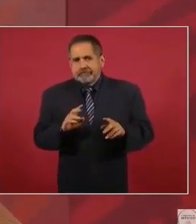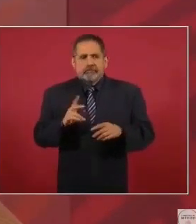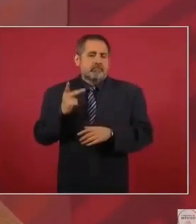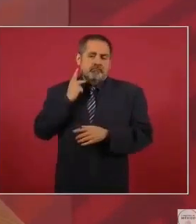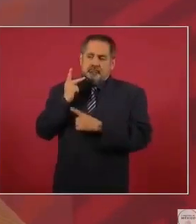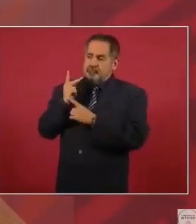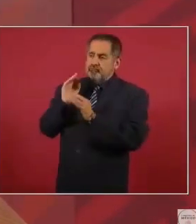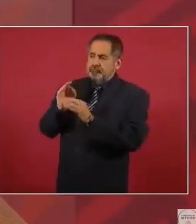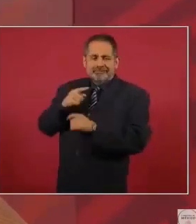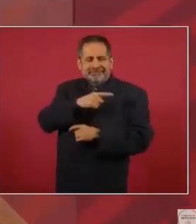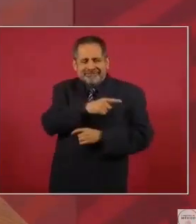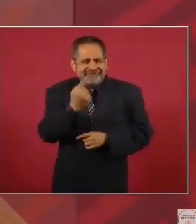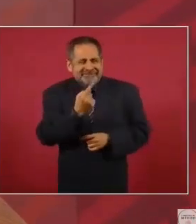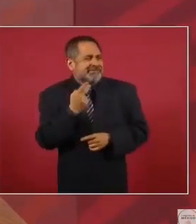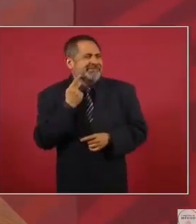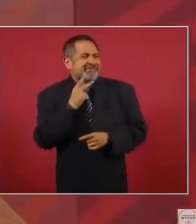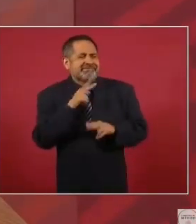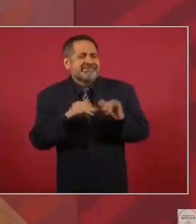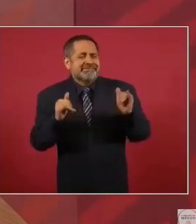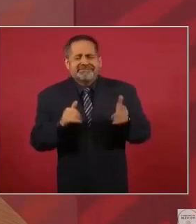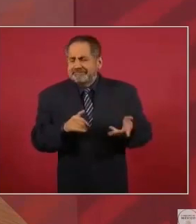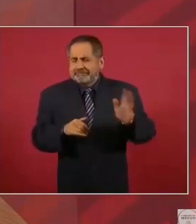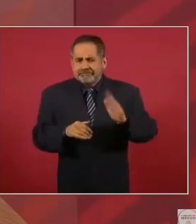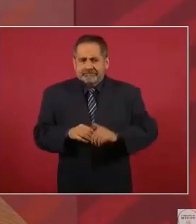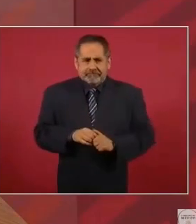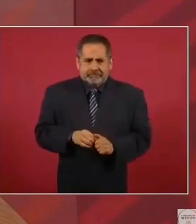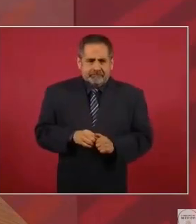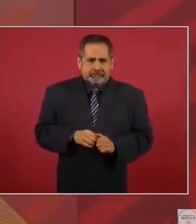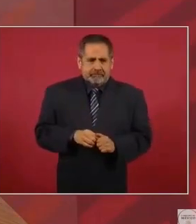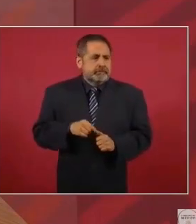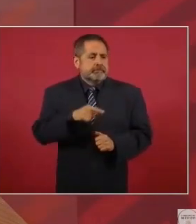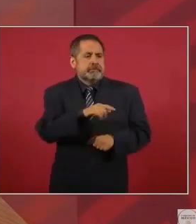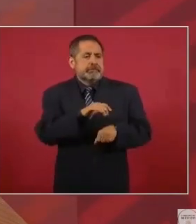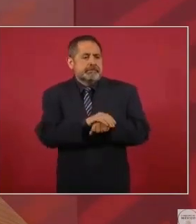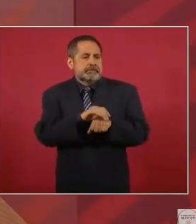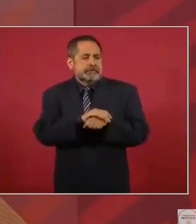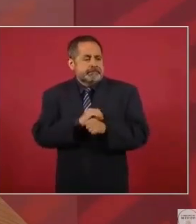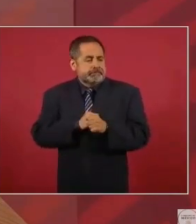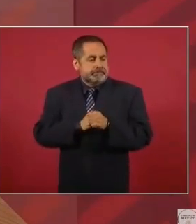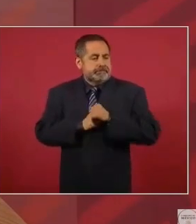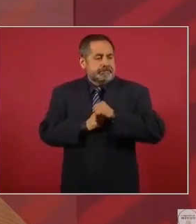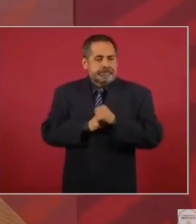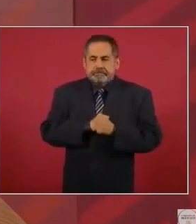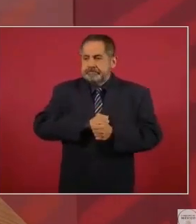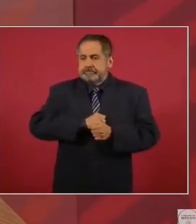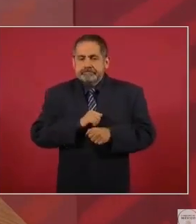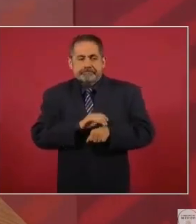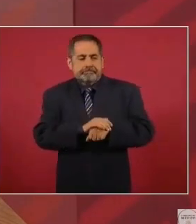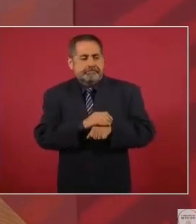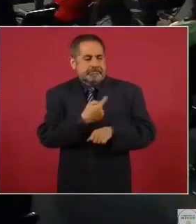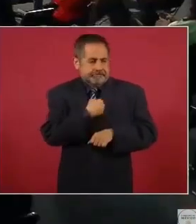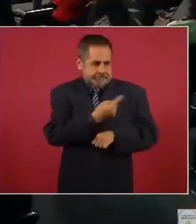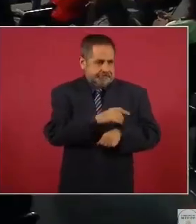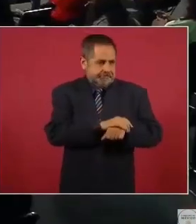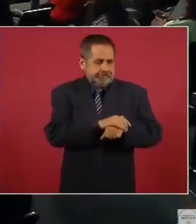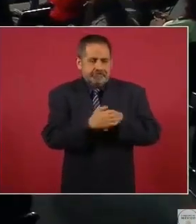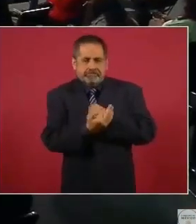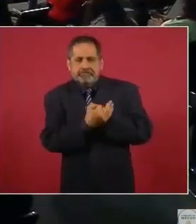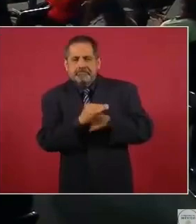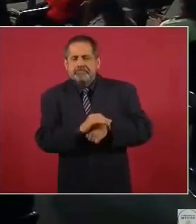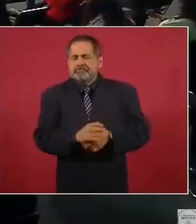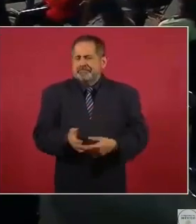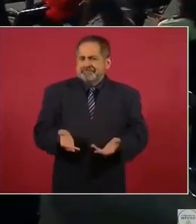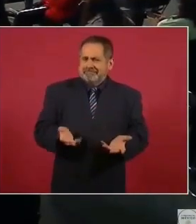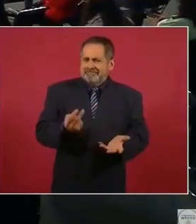no puede correr al fiscal Samarripa porque el fiscal pertenece al grupo fuerte del PAN. Esto fue lo que